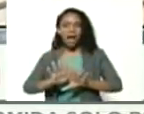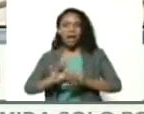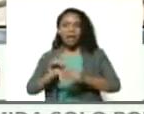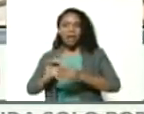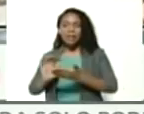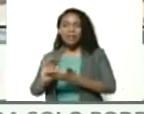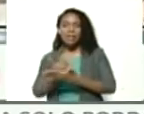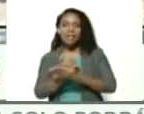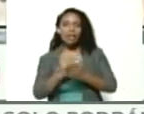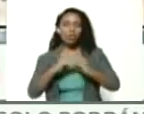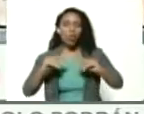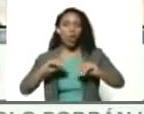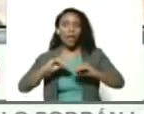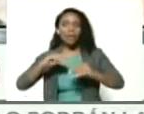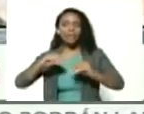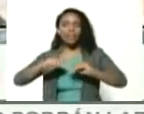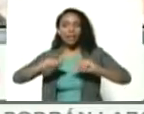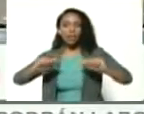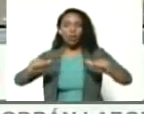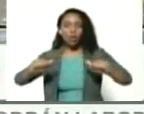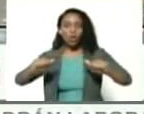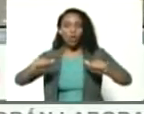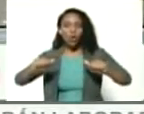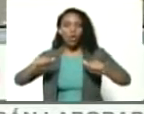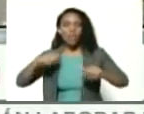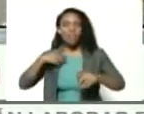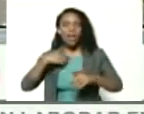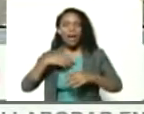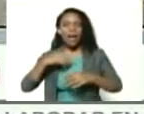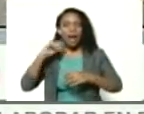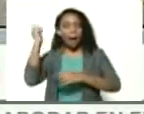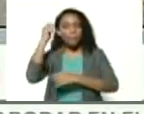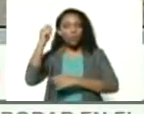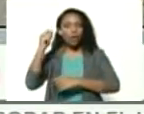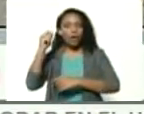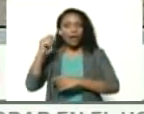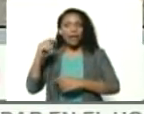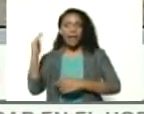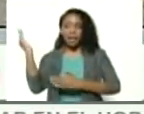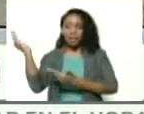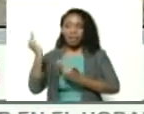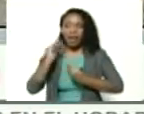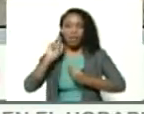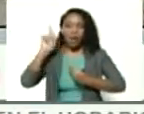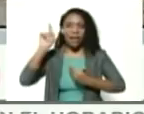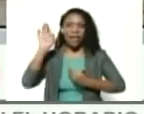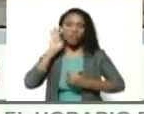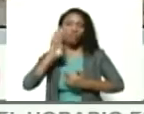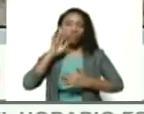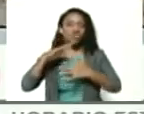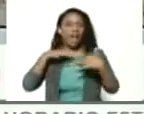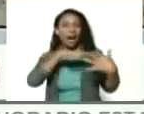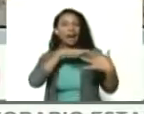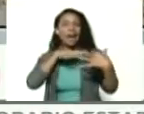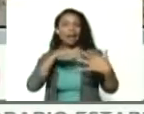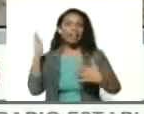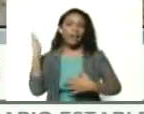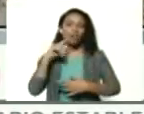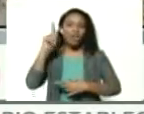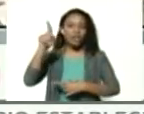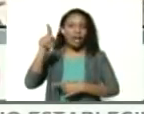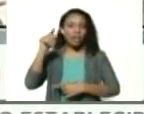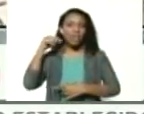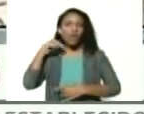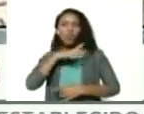el territorio del Apure, donde nos han traído la sucia guerra de Colombia, la sucia guerra de Uribe y de